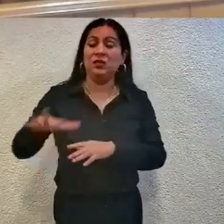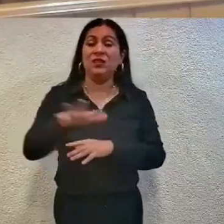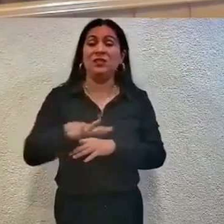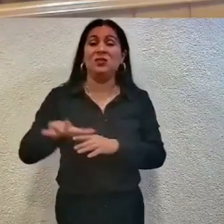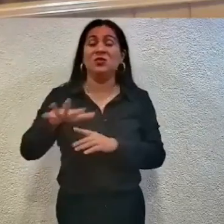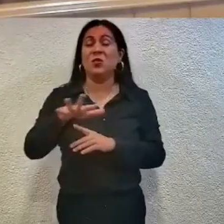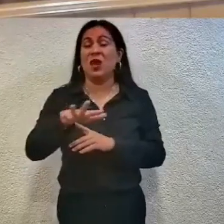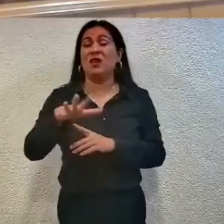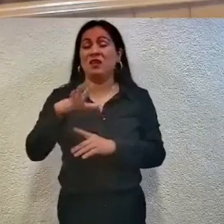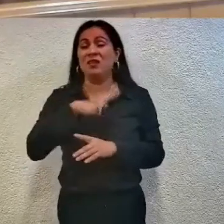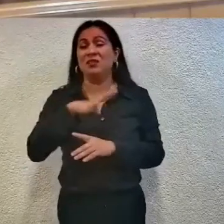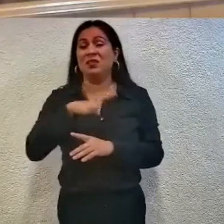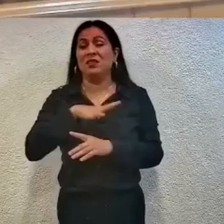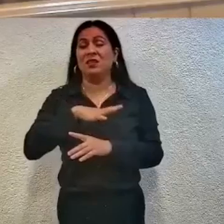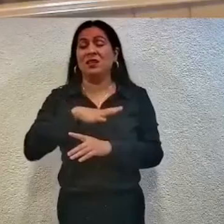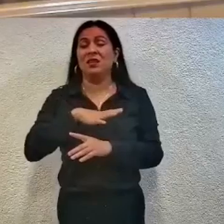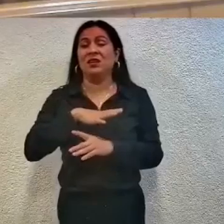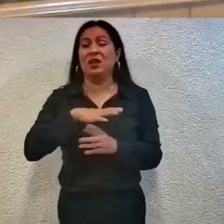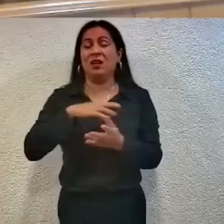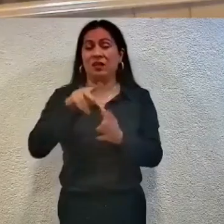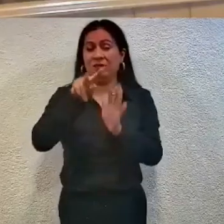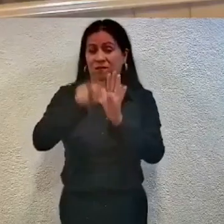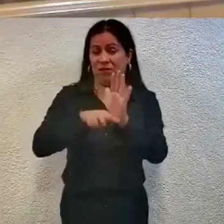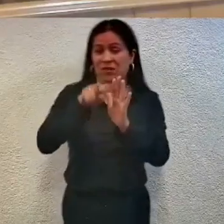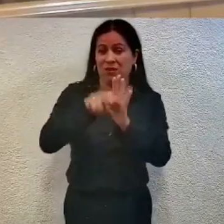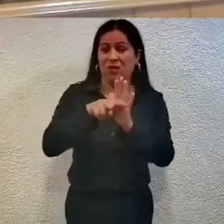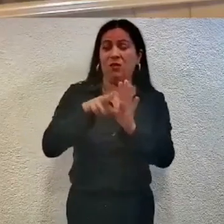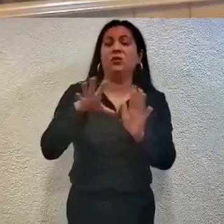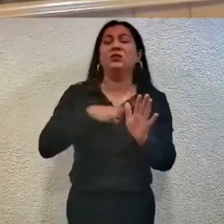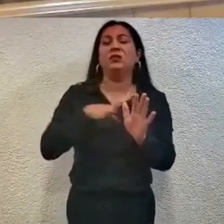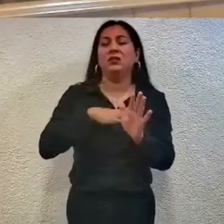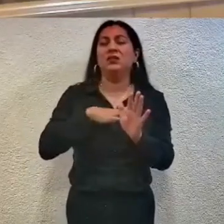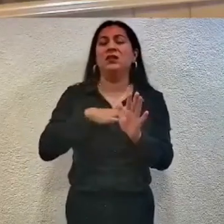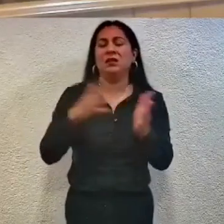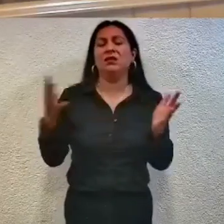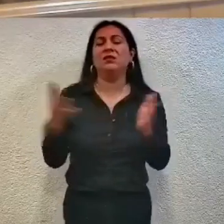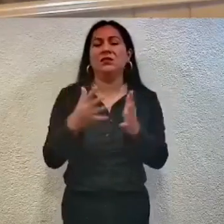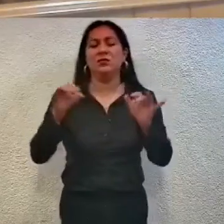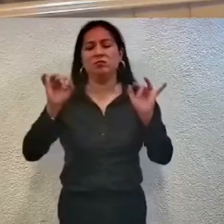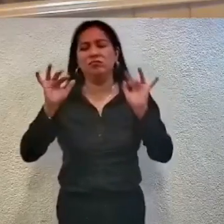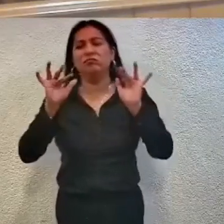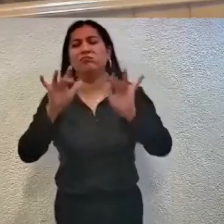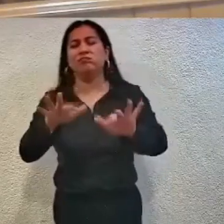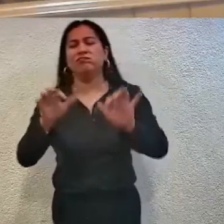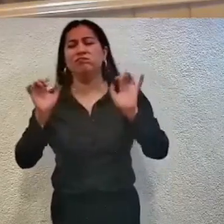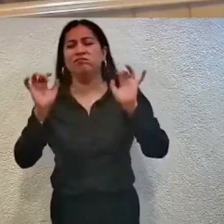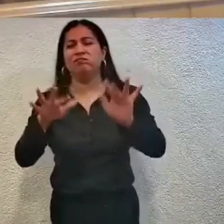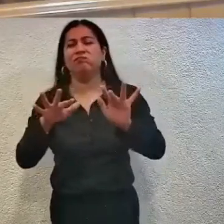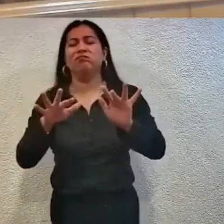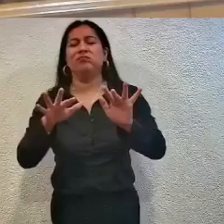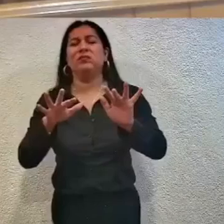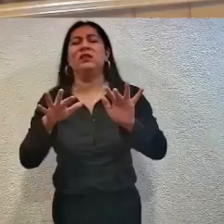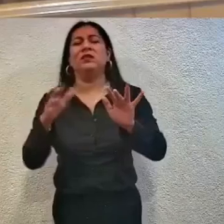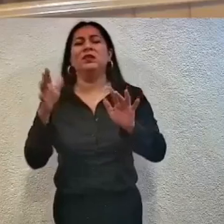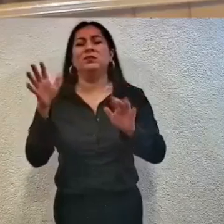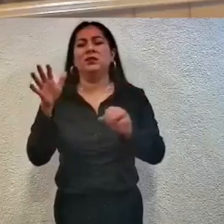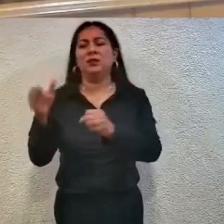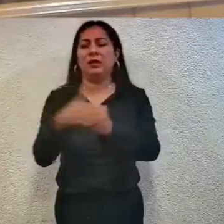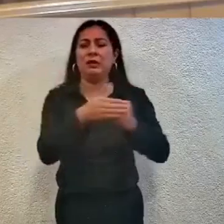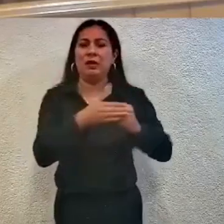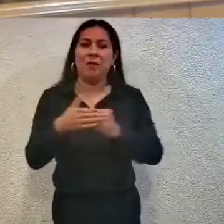del análisis contextual e integral que se realiza a la transcripción del video, se obtiene que se realizó campaña